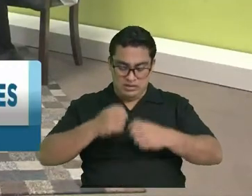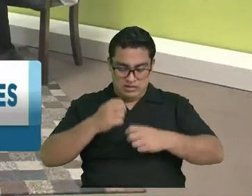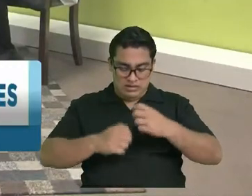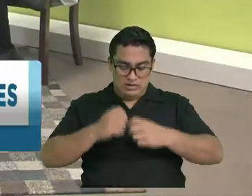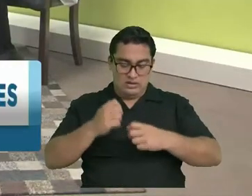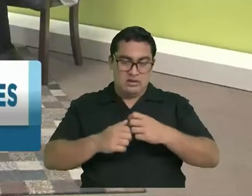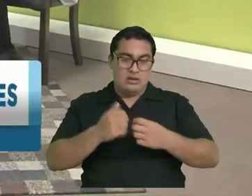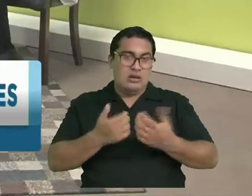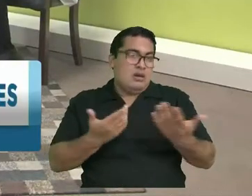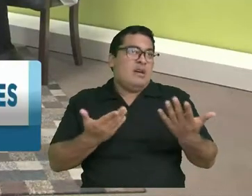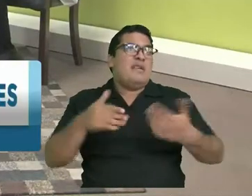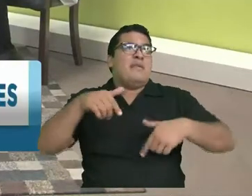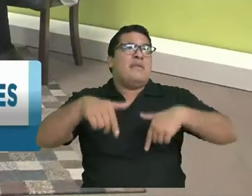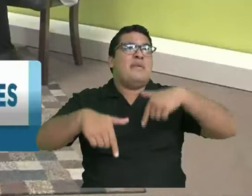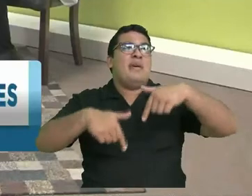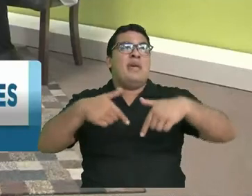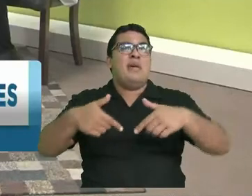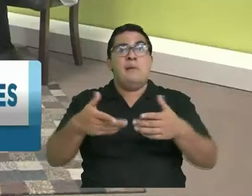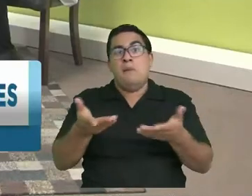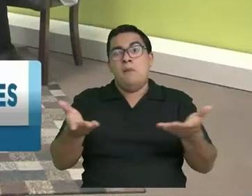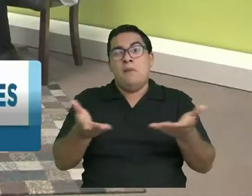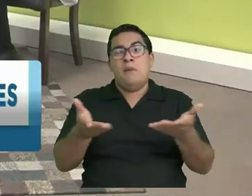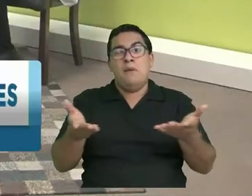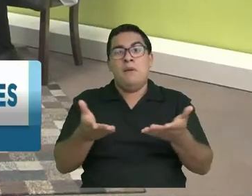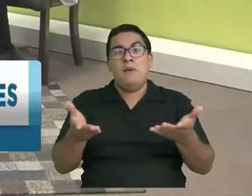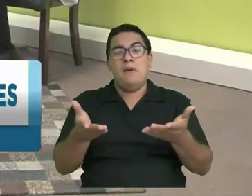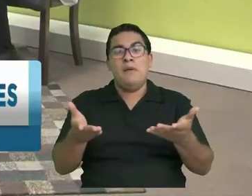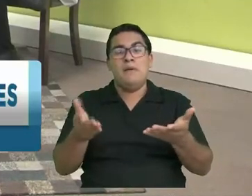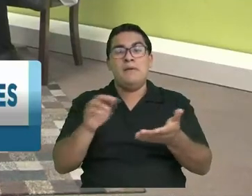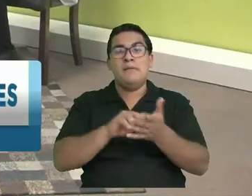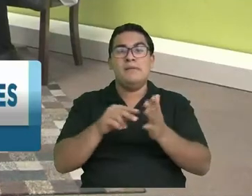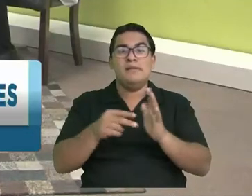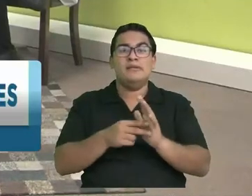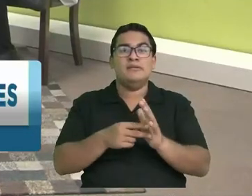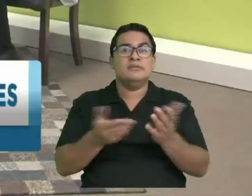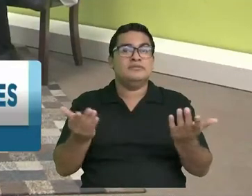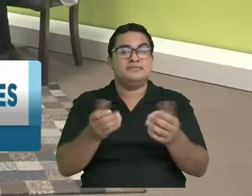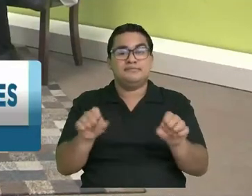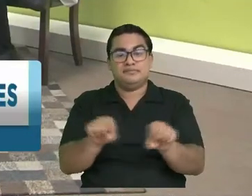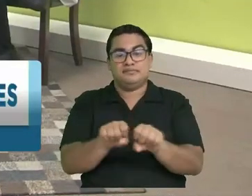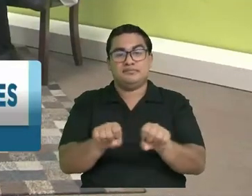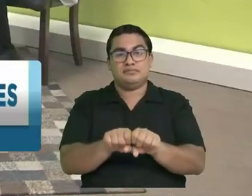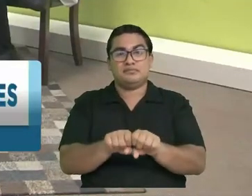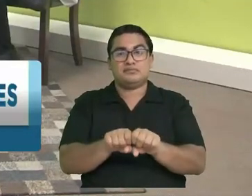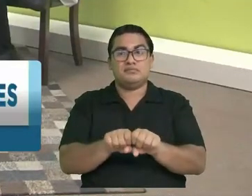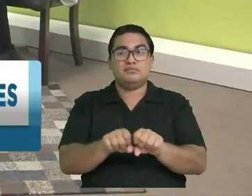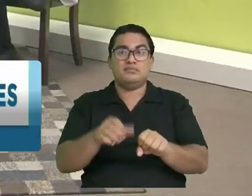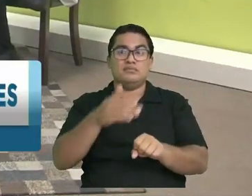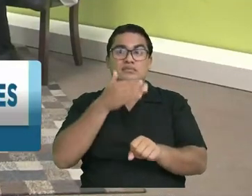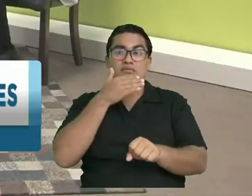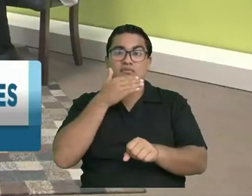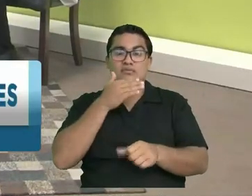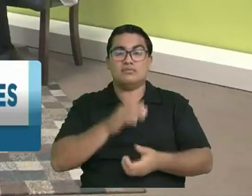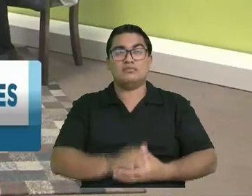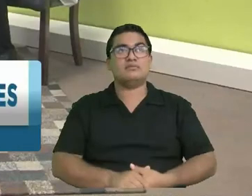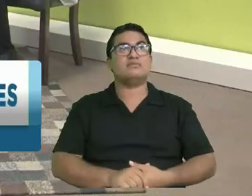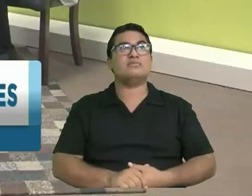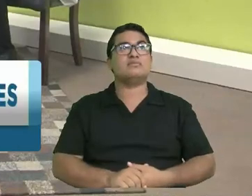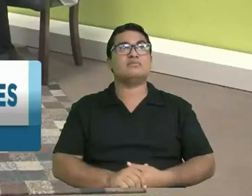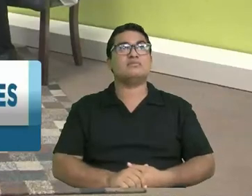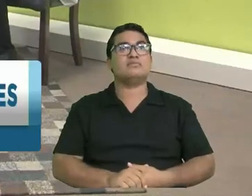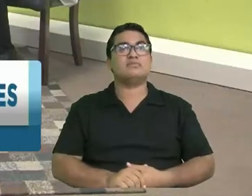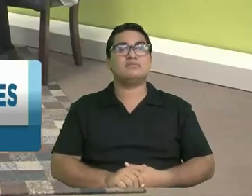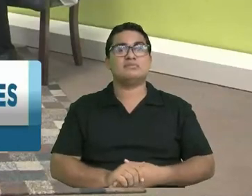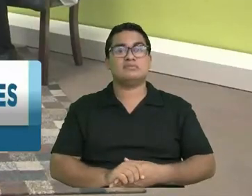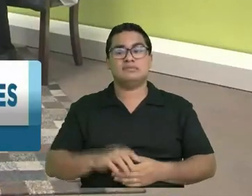prolongado del tacón en sus pies, incluso el zapato es una molestia. Es una molestia, sí.